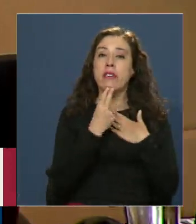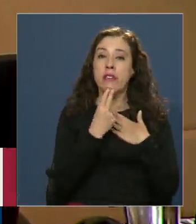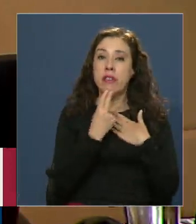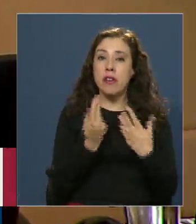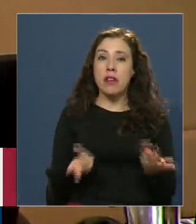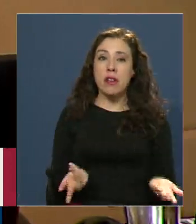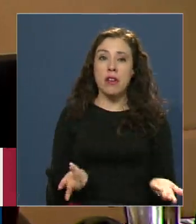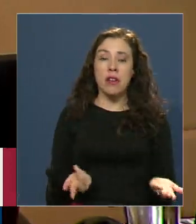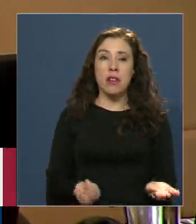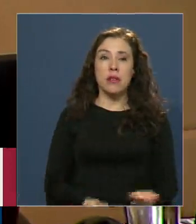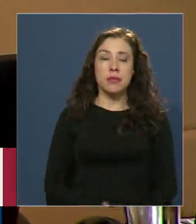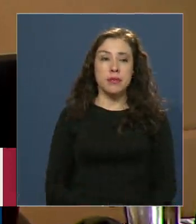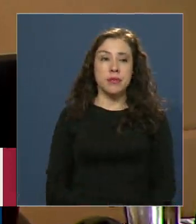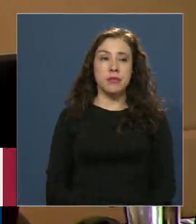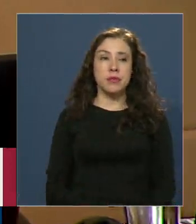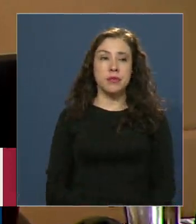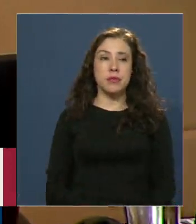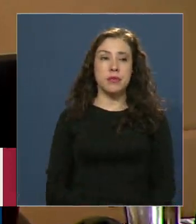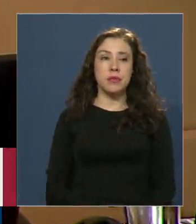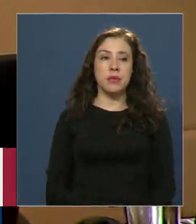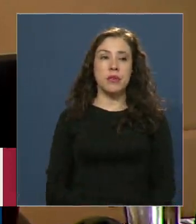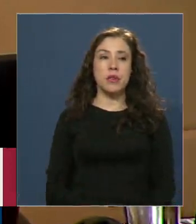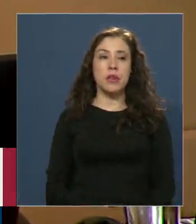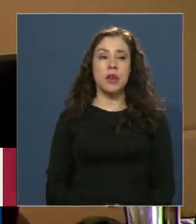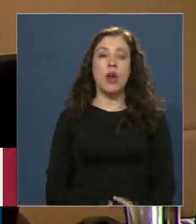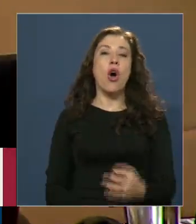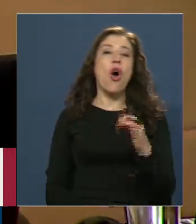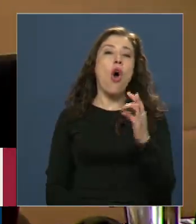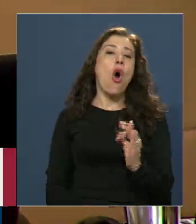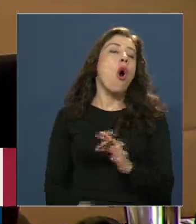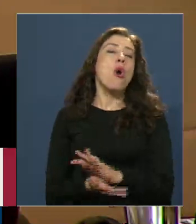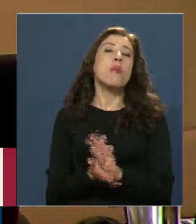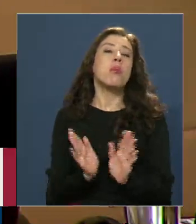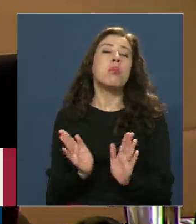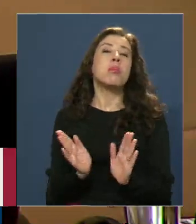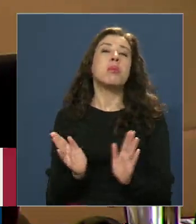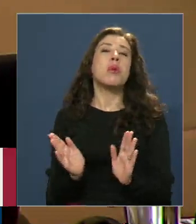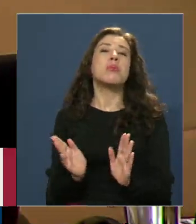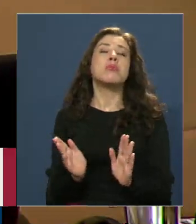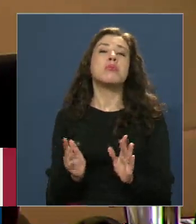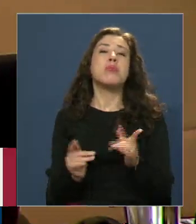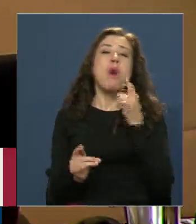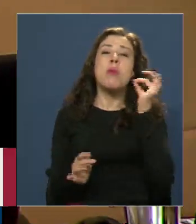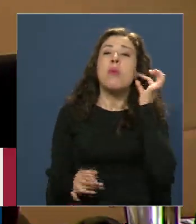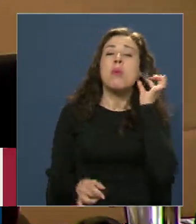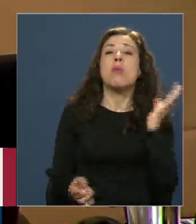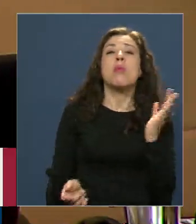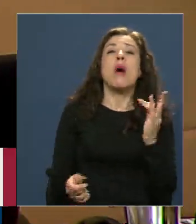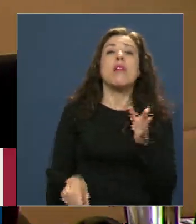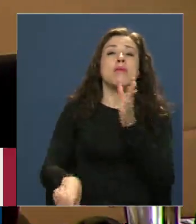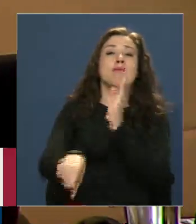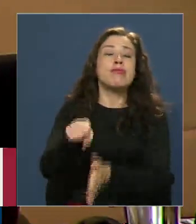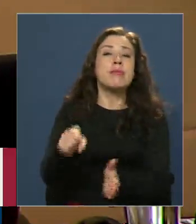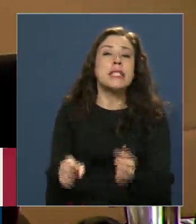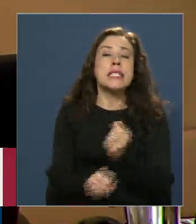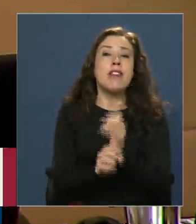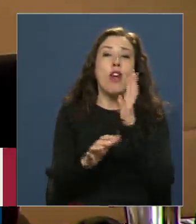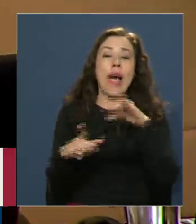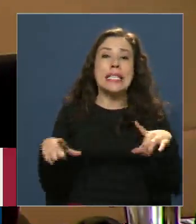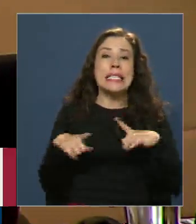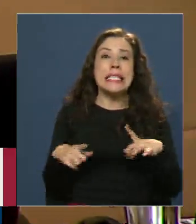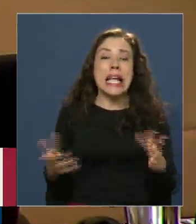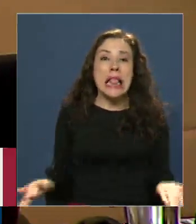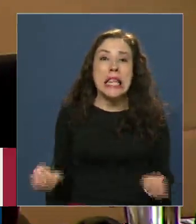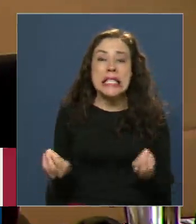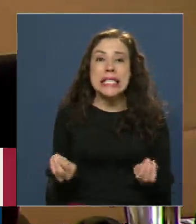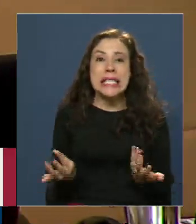significa que los aportantes de la familia queden en algún momento sin trabajo? Entonces, ¿cómo nosotros como